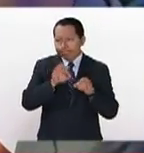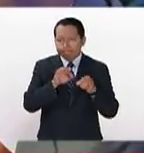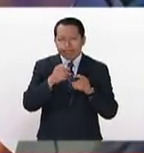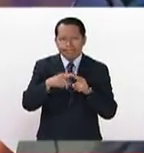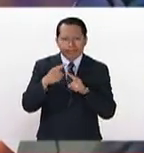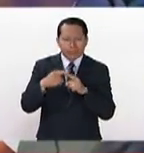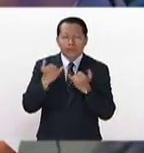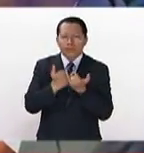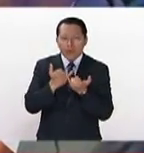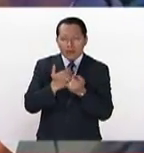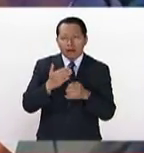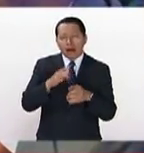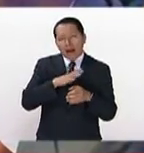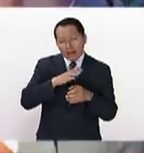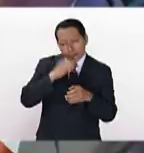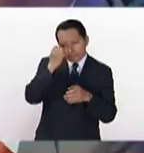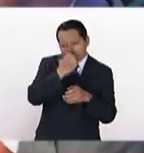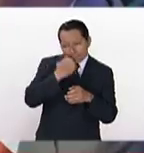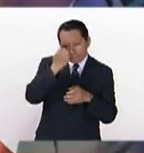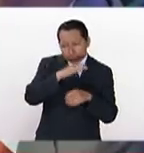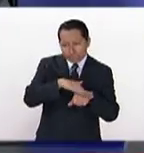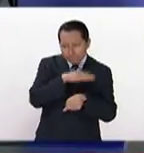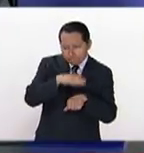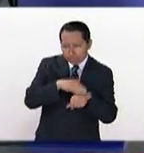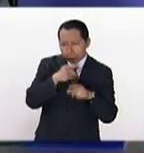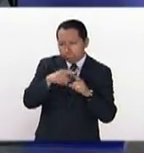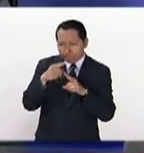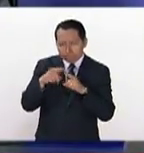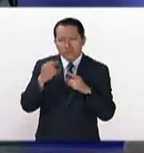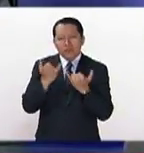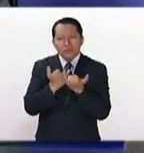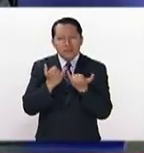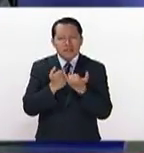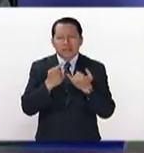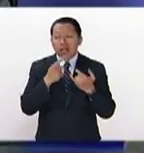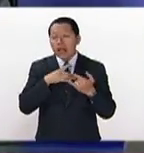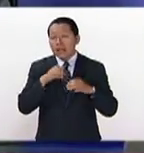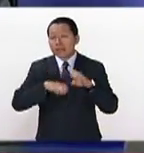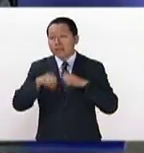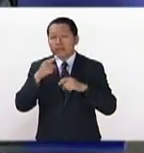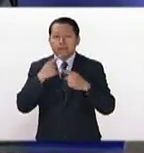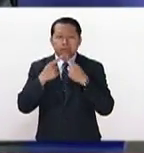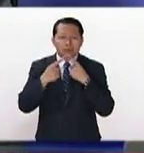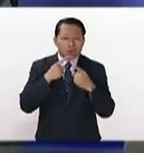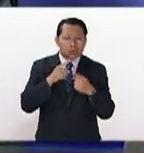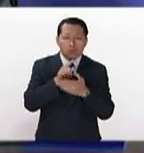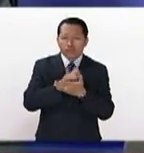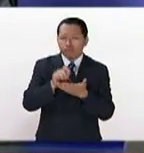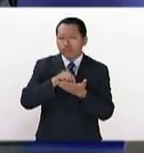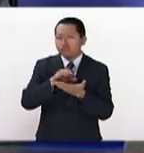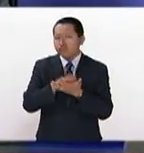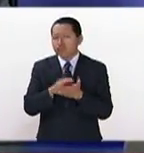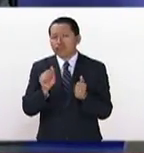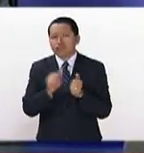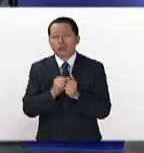de precalificación, los diálogos que se llevan a cabo entre las empresas por escrito con la CNH,